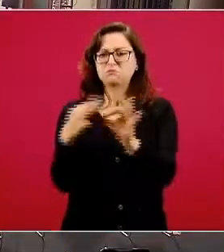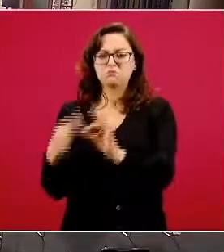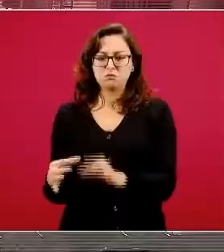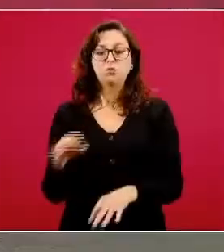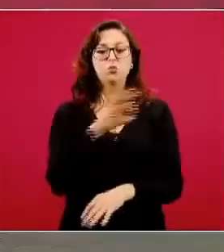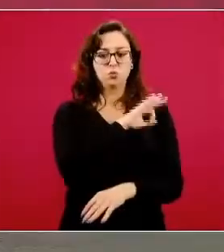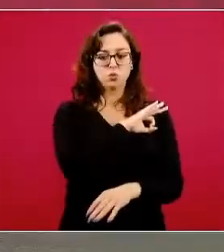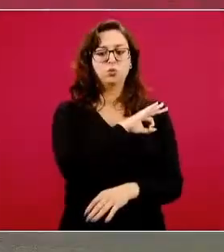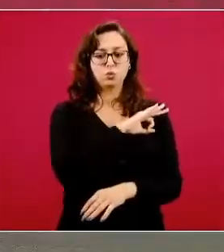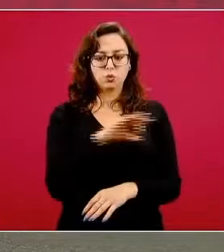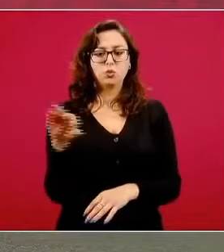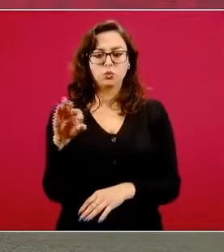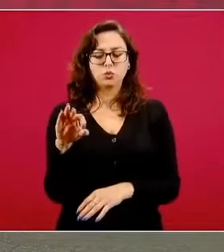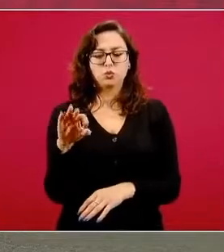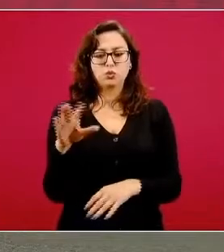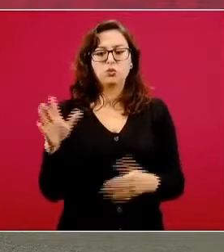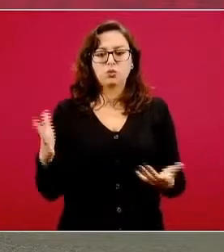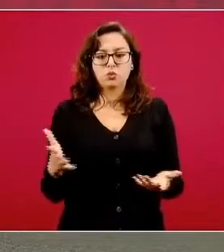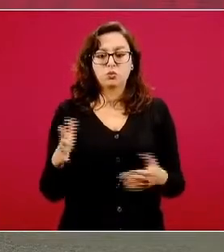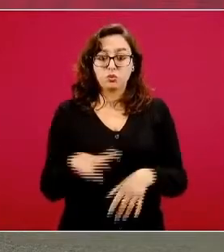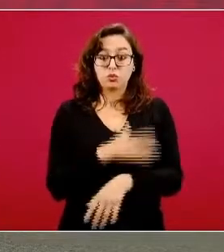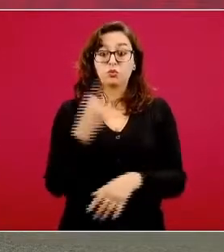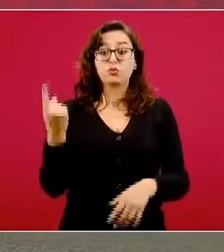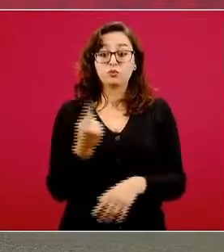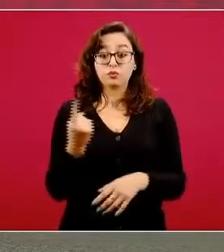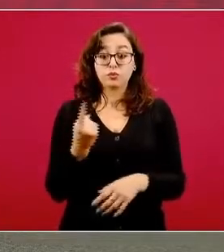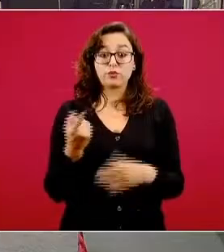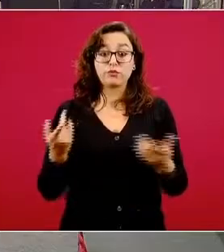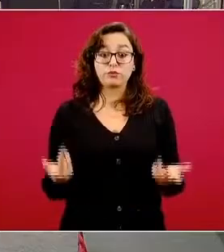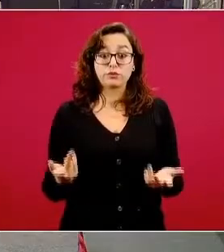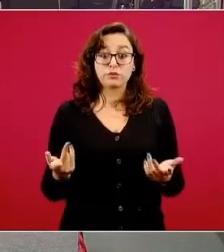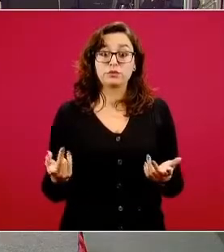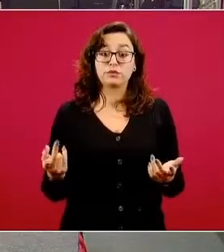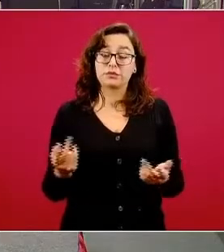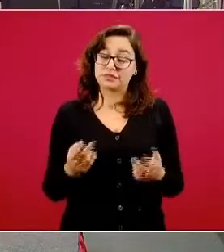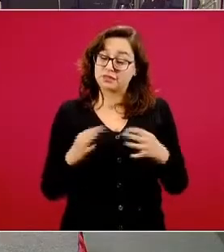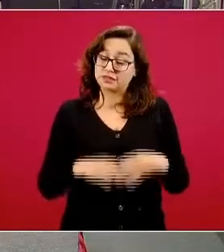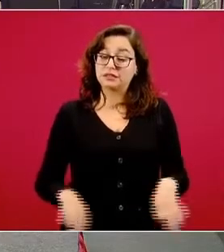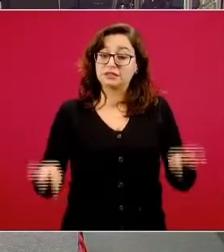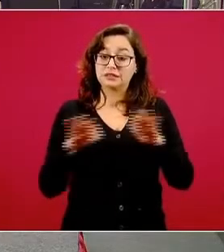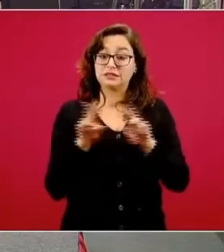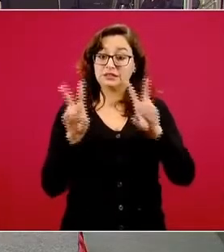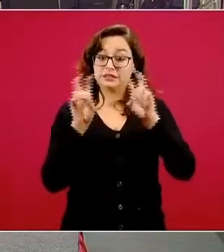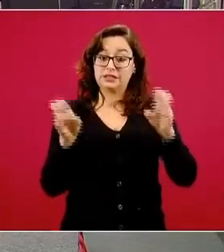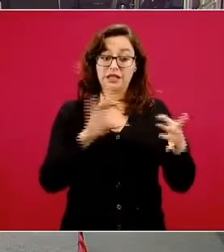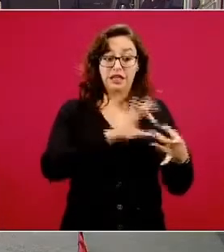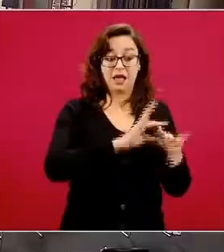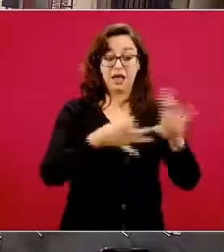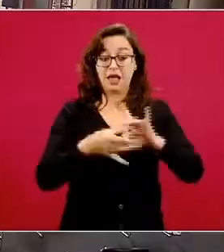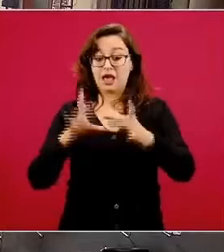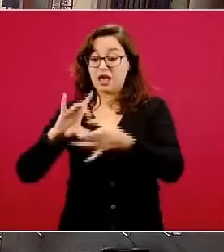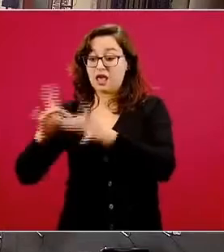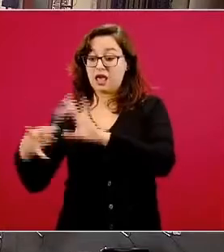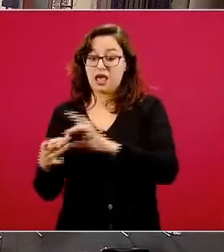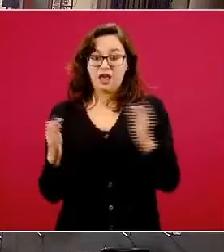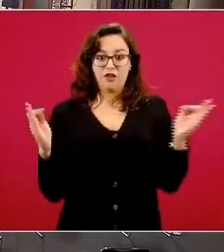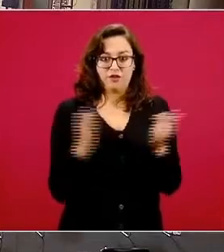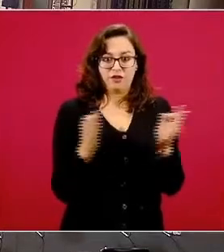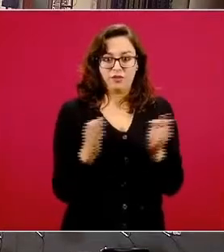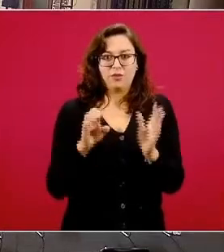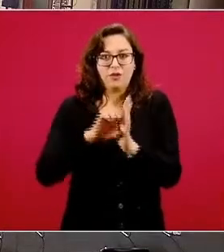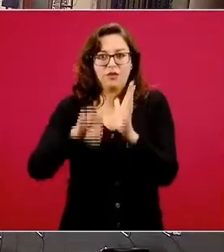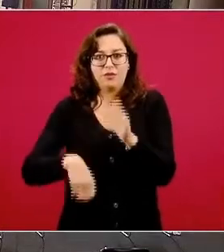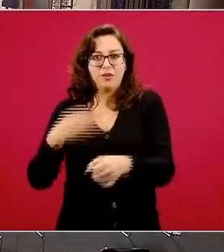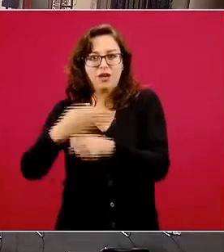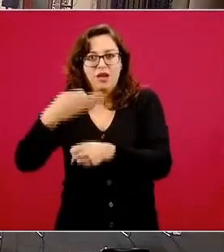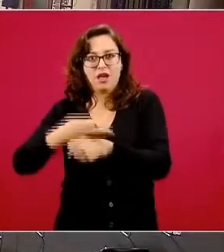vacunas. Digo correcta porque se debe mantener la cadena de frío, como se mantiene ahorita la cadena de frío para la distribución